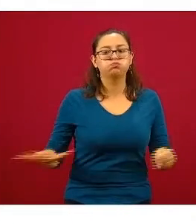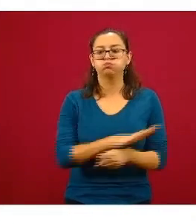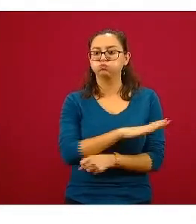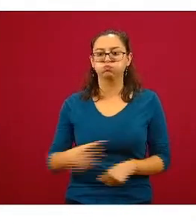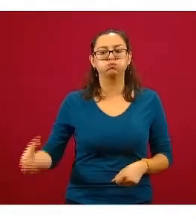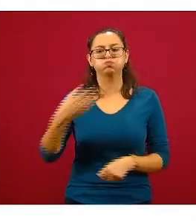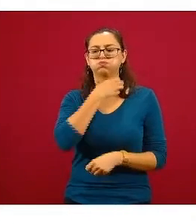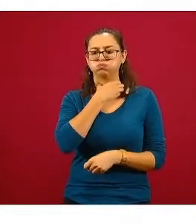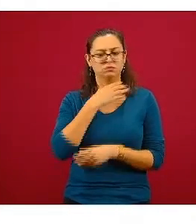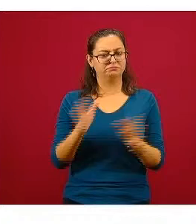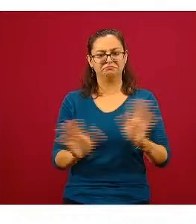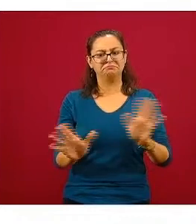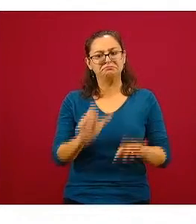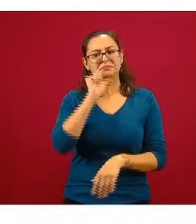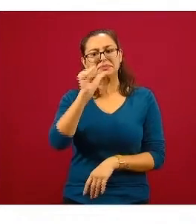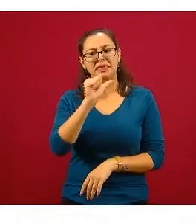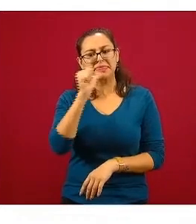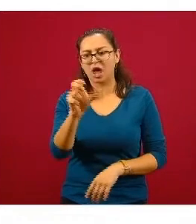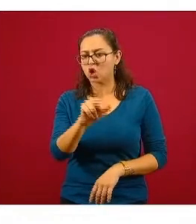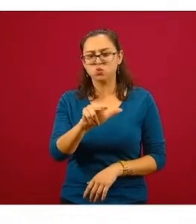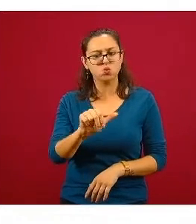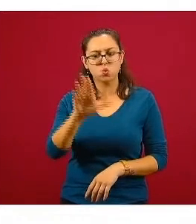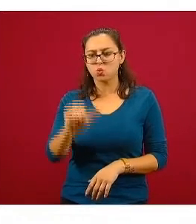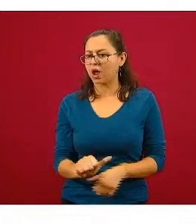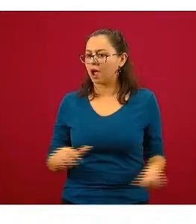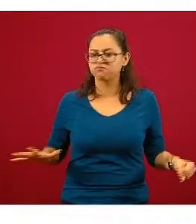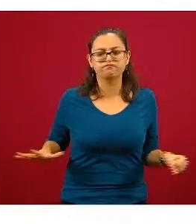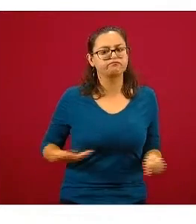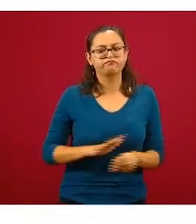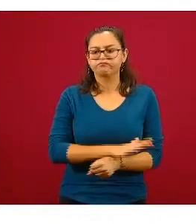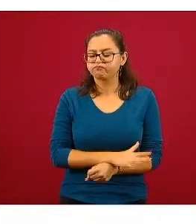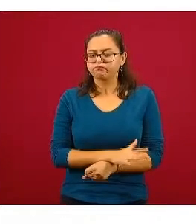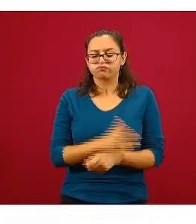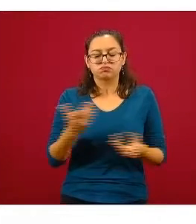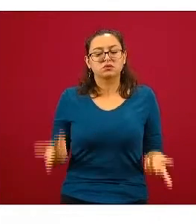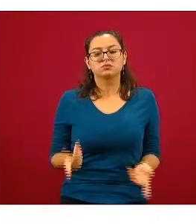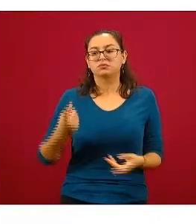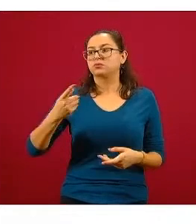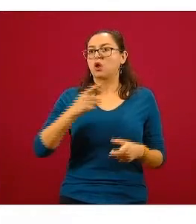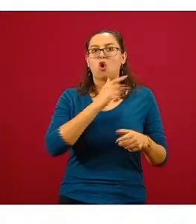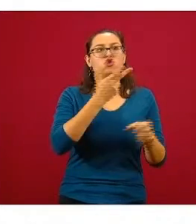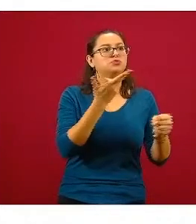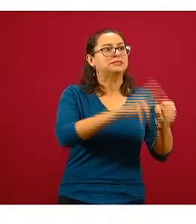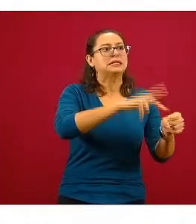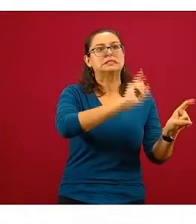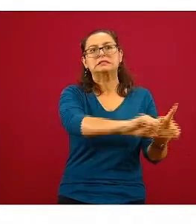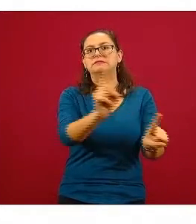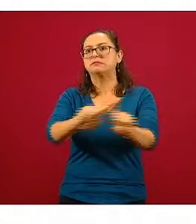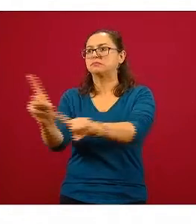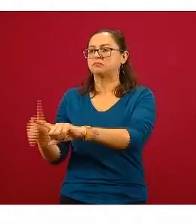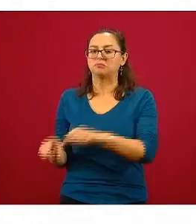ninguno de los hospitales que hemos estado prestando atención a los pacientes con enfermedad COVID-19.